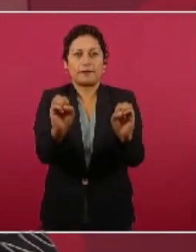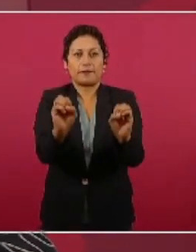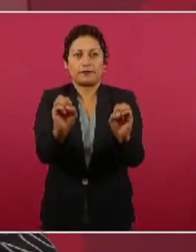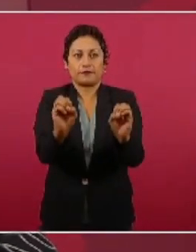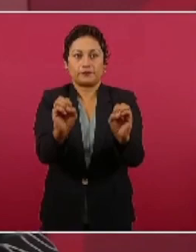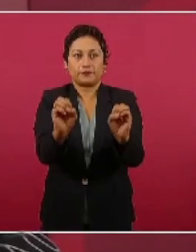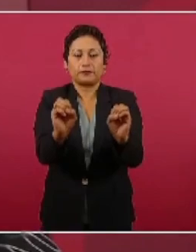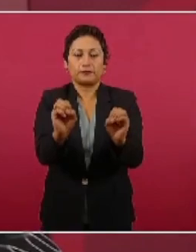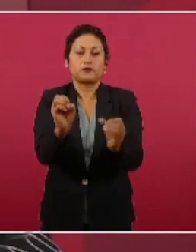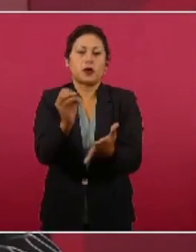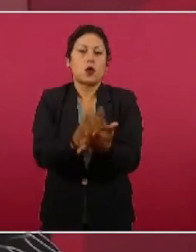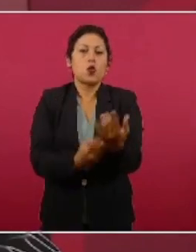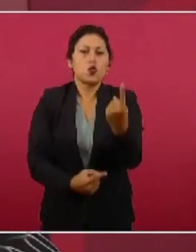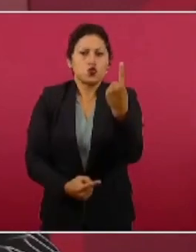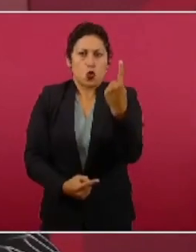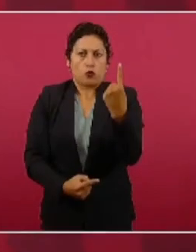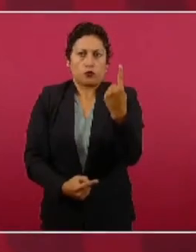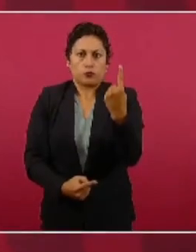Uno solo.